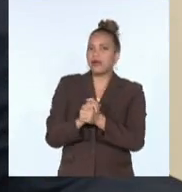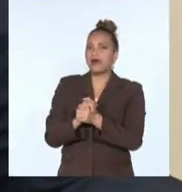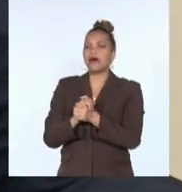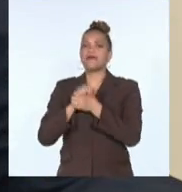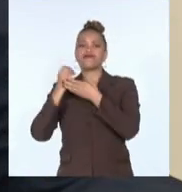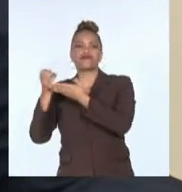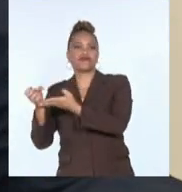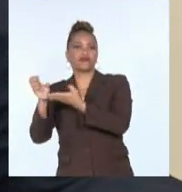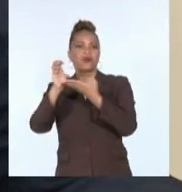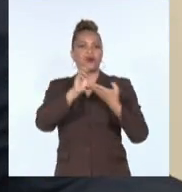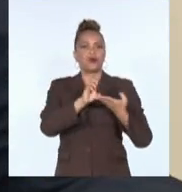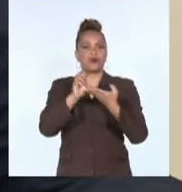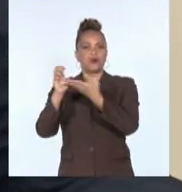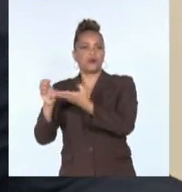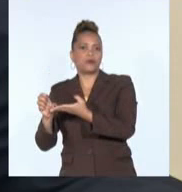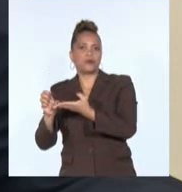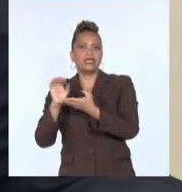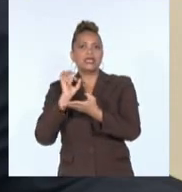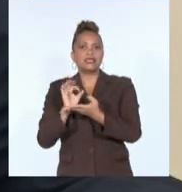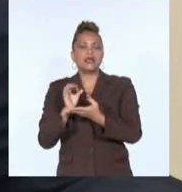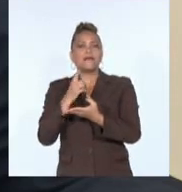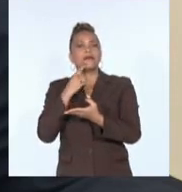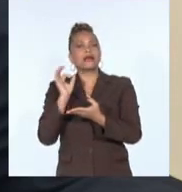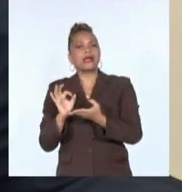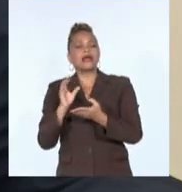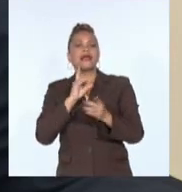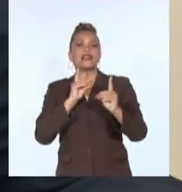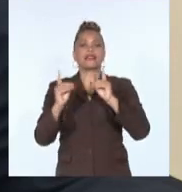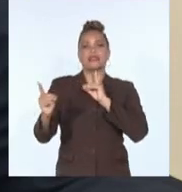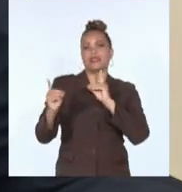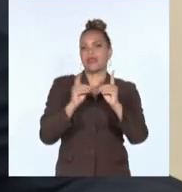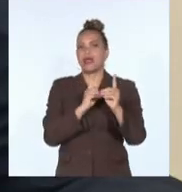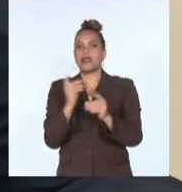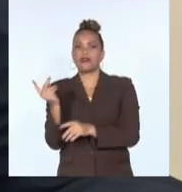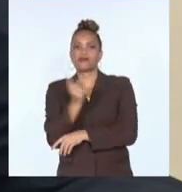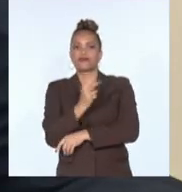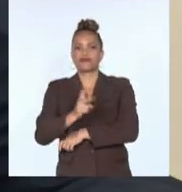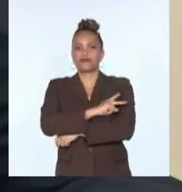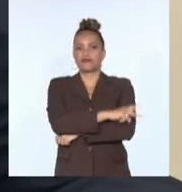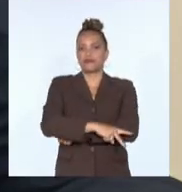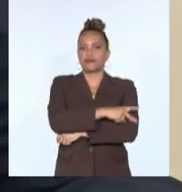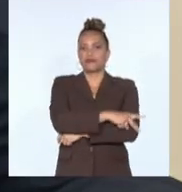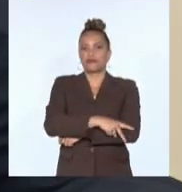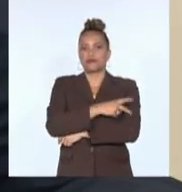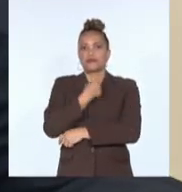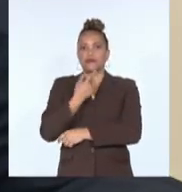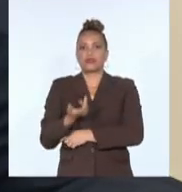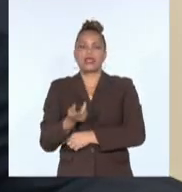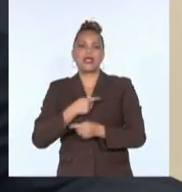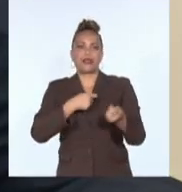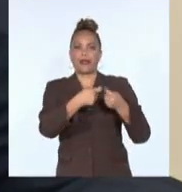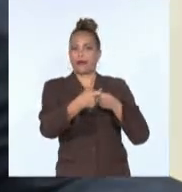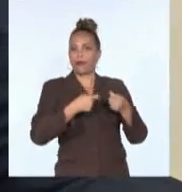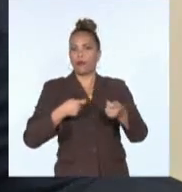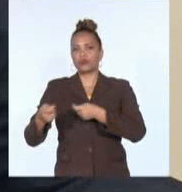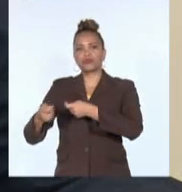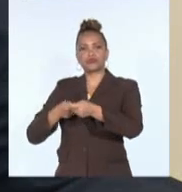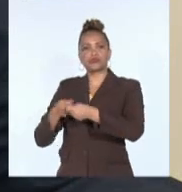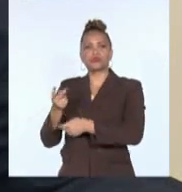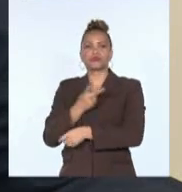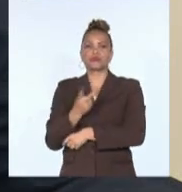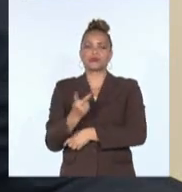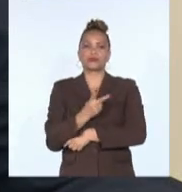colaboración, respaldada por un diálogo bilateral permanente en el ejercicio de negociaciones en